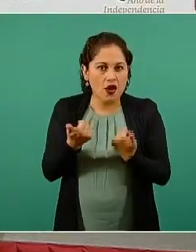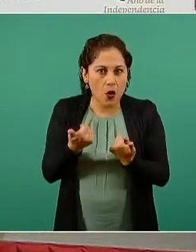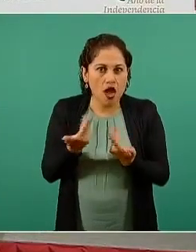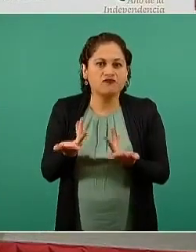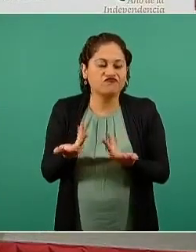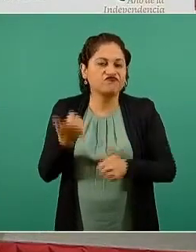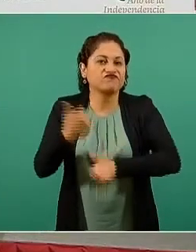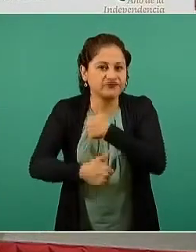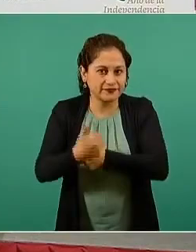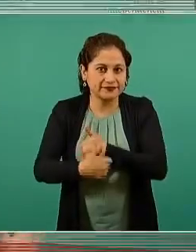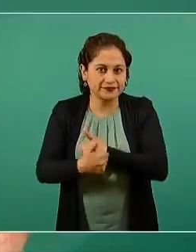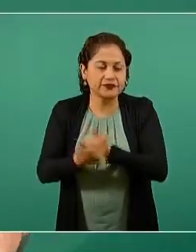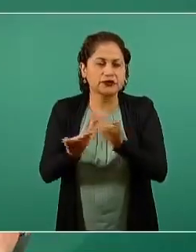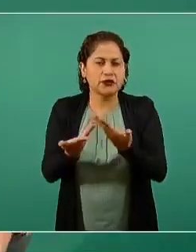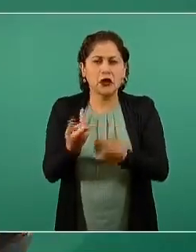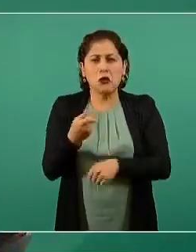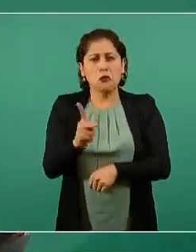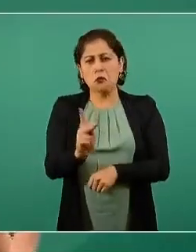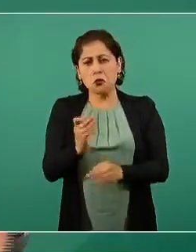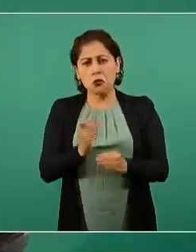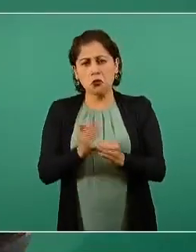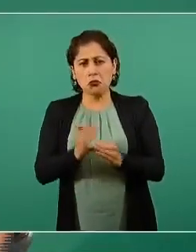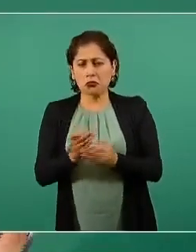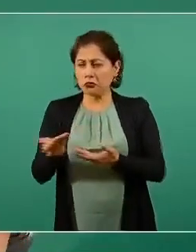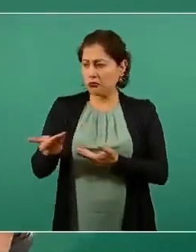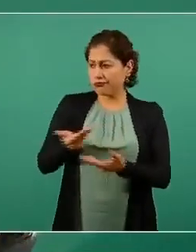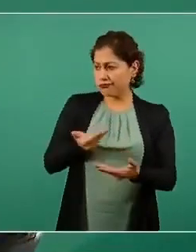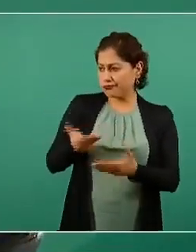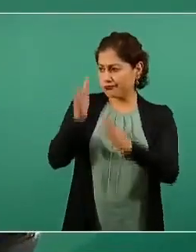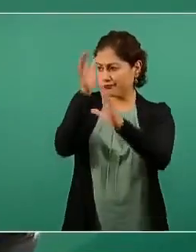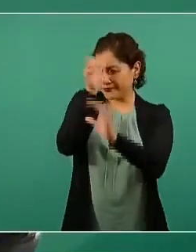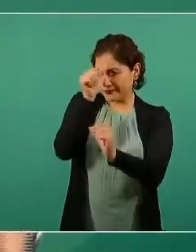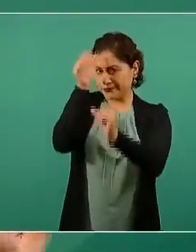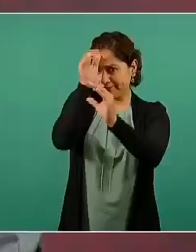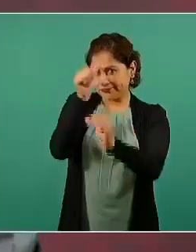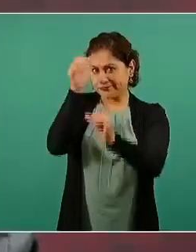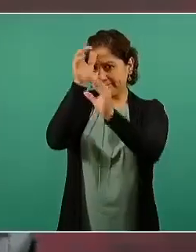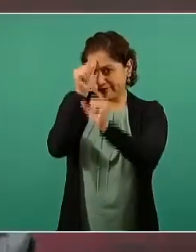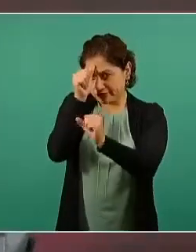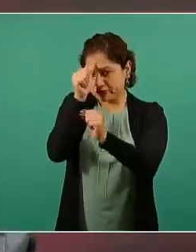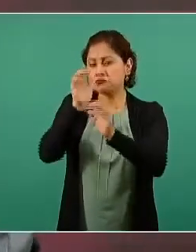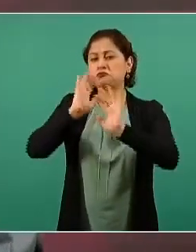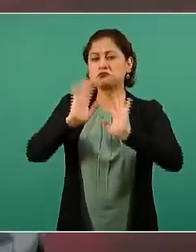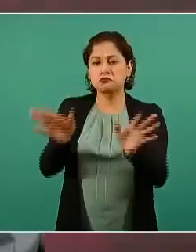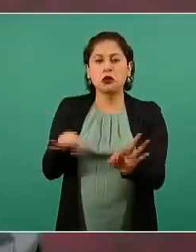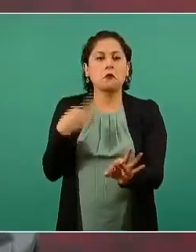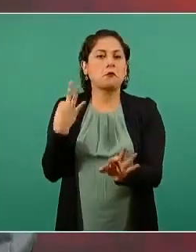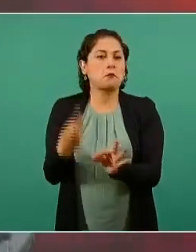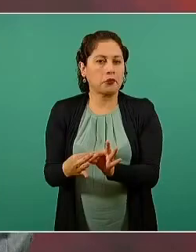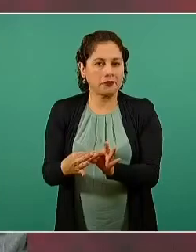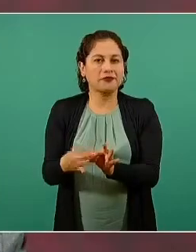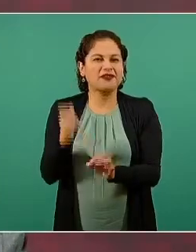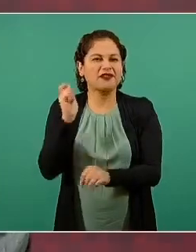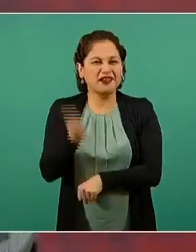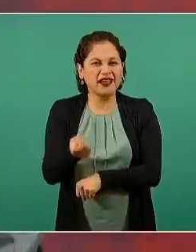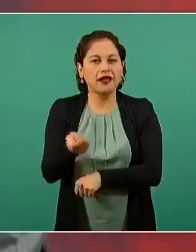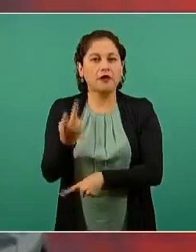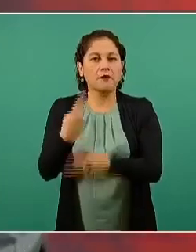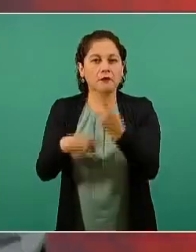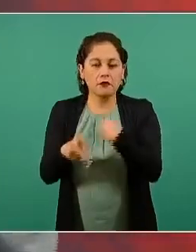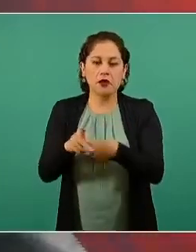ahora tenemos un ambiente de cooperación que nos permite precisamente intercambiar experiencias,